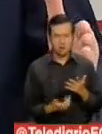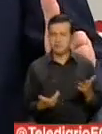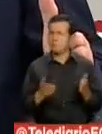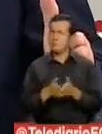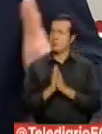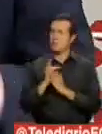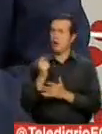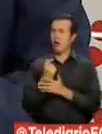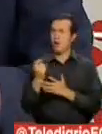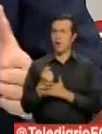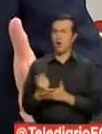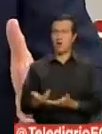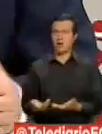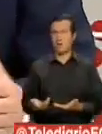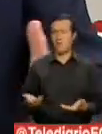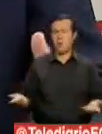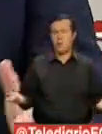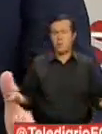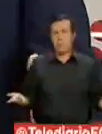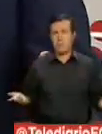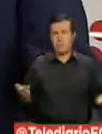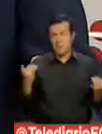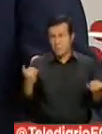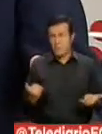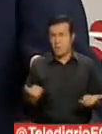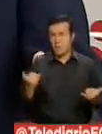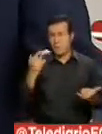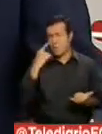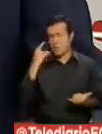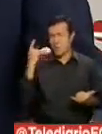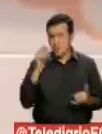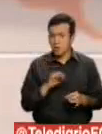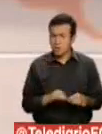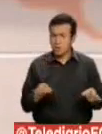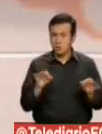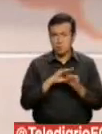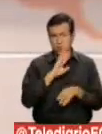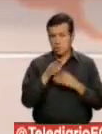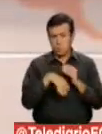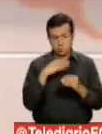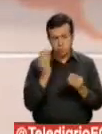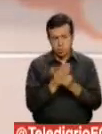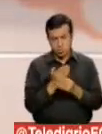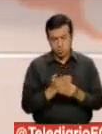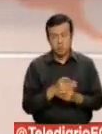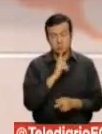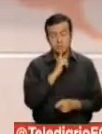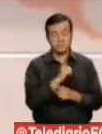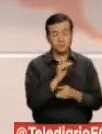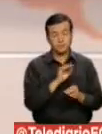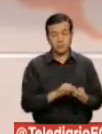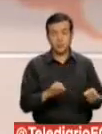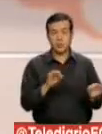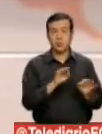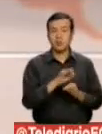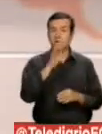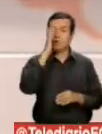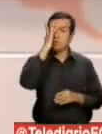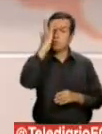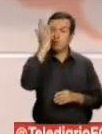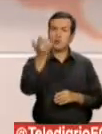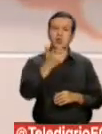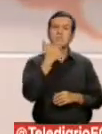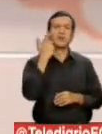que seguramente hoy serían sustanciales para es que son sustanciales, porque ¿por qué